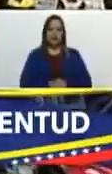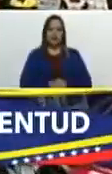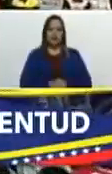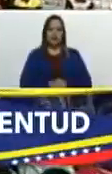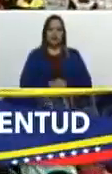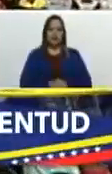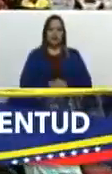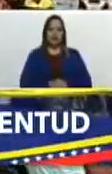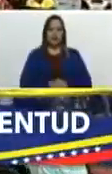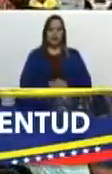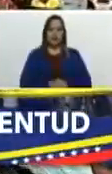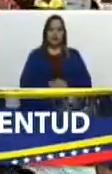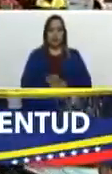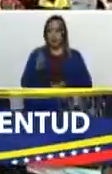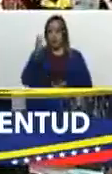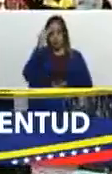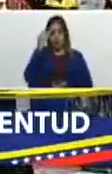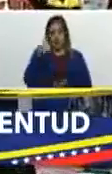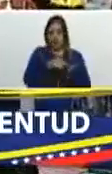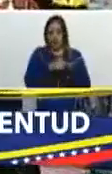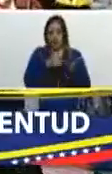lo tenían ahí, ya me refería a ello.